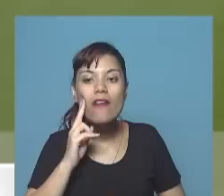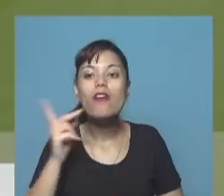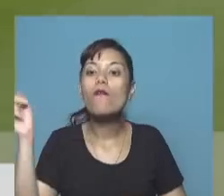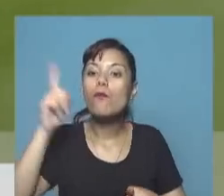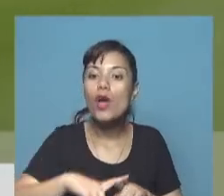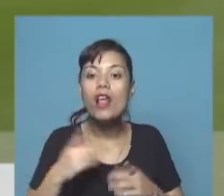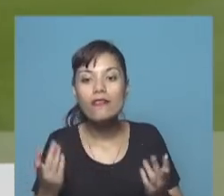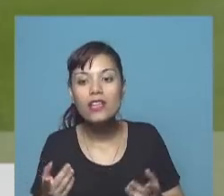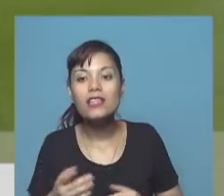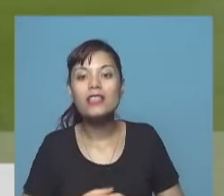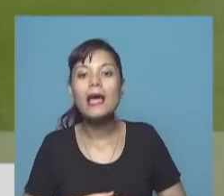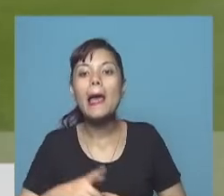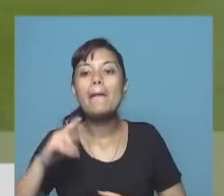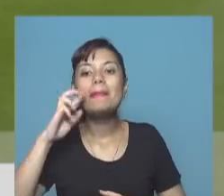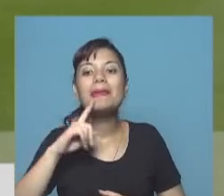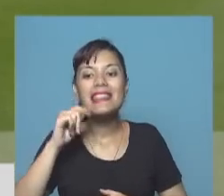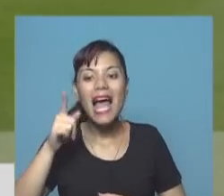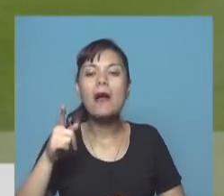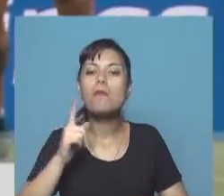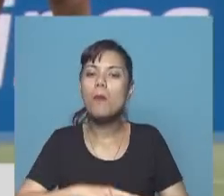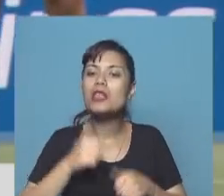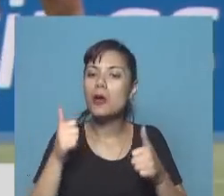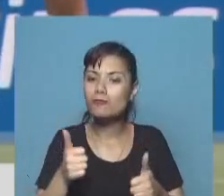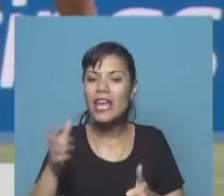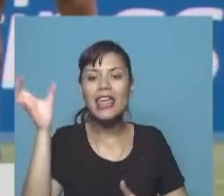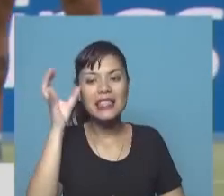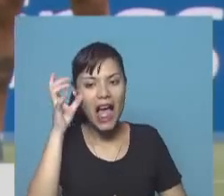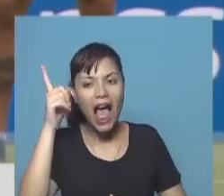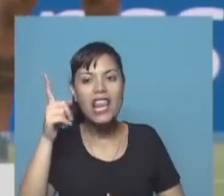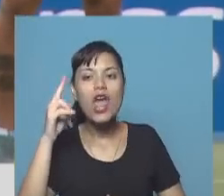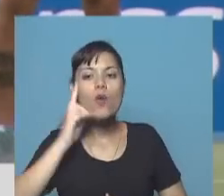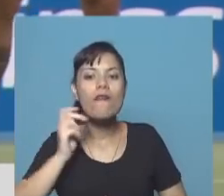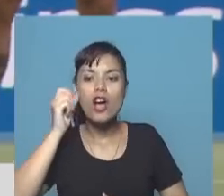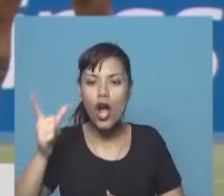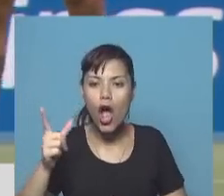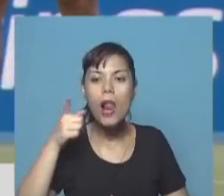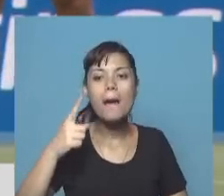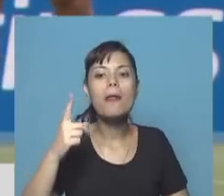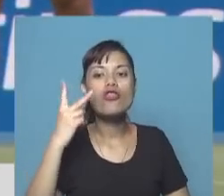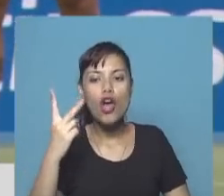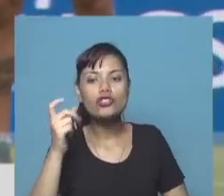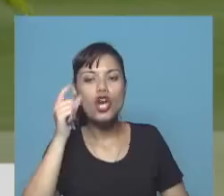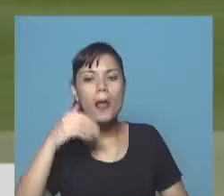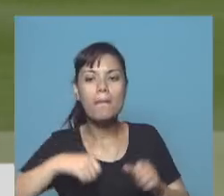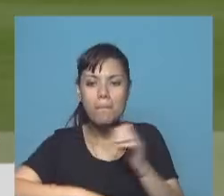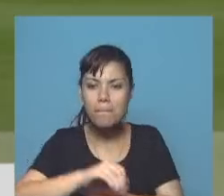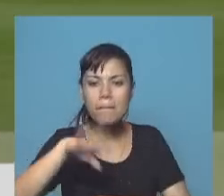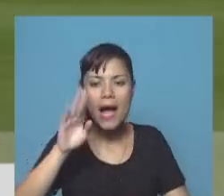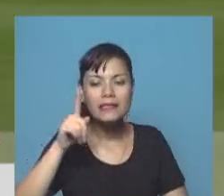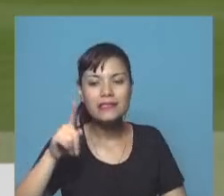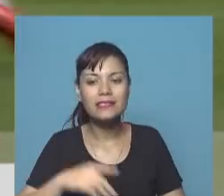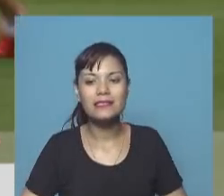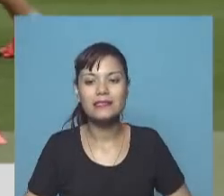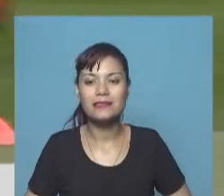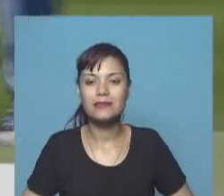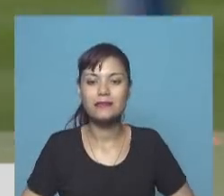vuelve. Gonzalo, el Pipita Higuaín, que está pasando un gran momento en Italia, de hecho con 9 goles, es uno de los dos goleadores, Campo Cañonieri, como le dicen